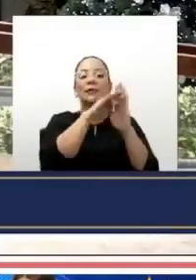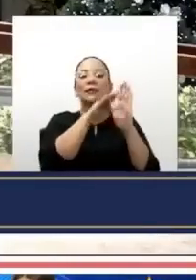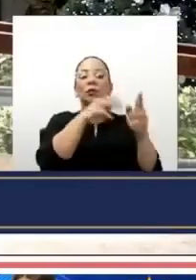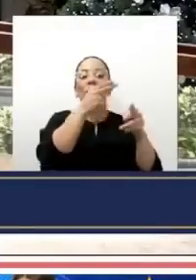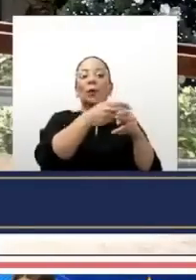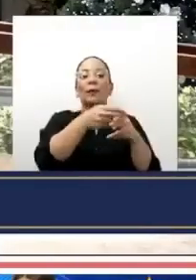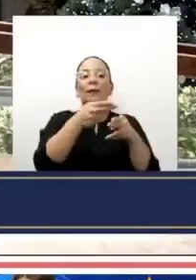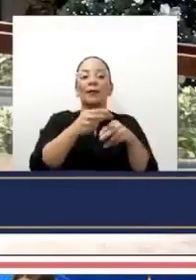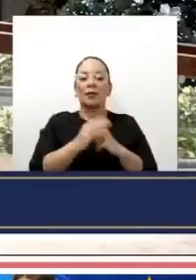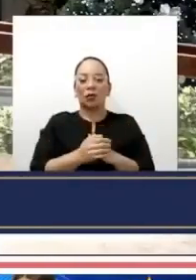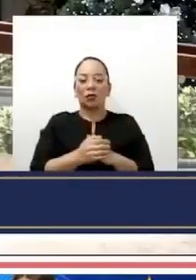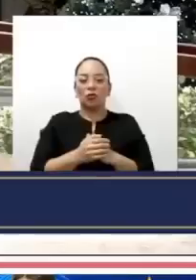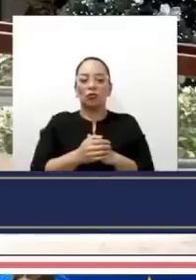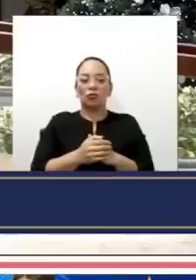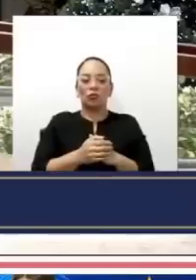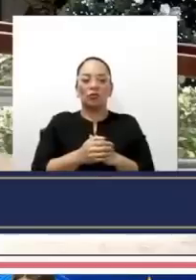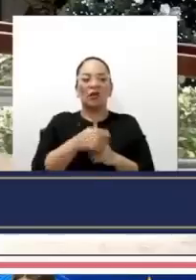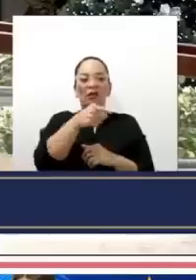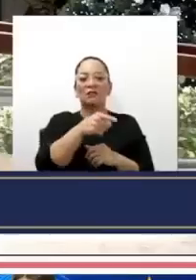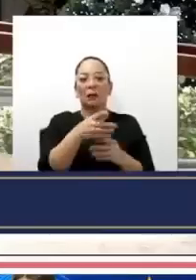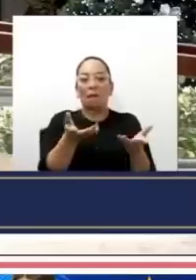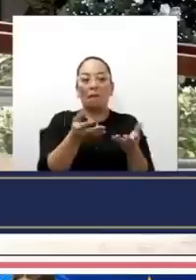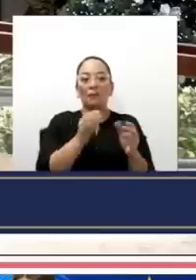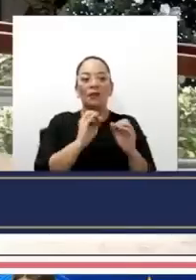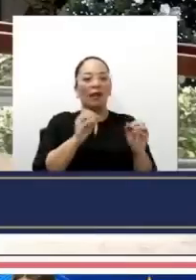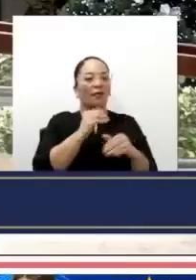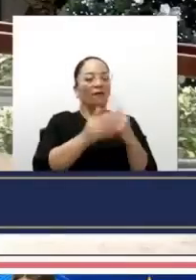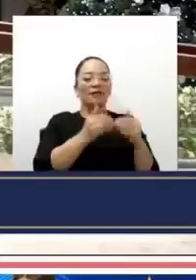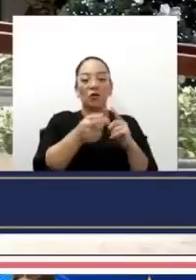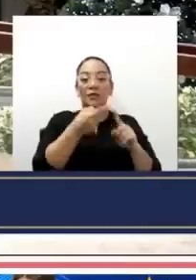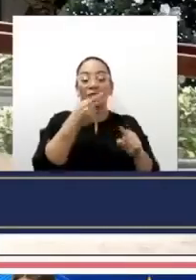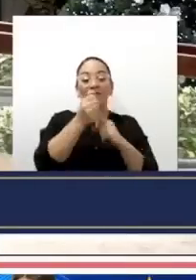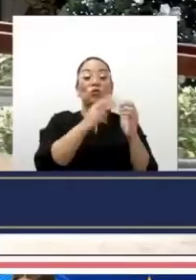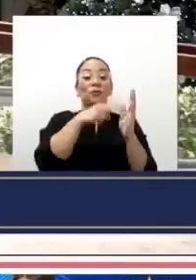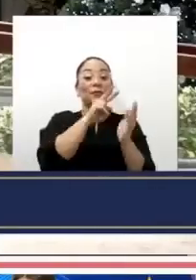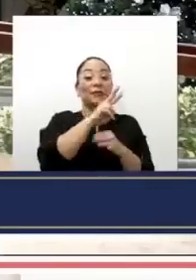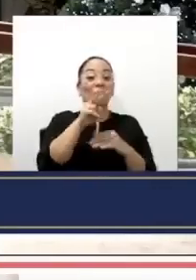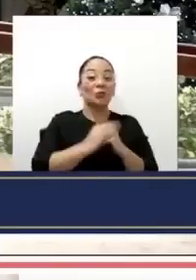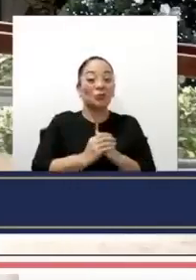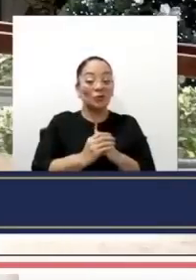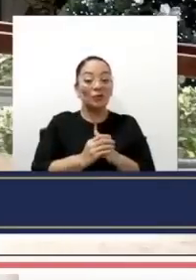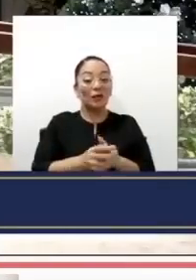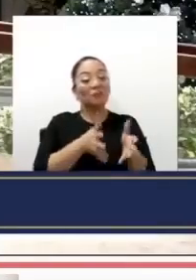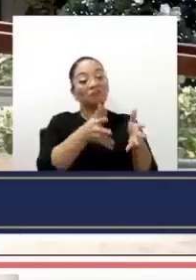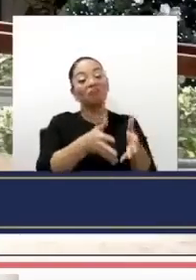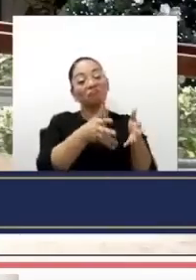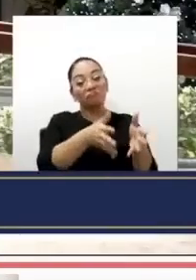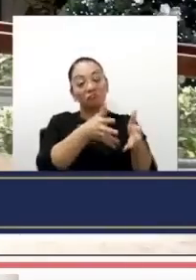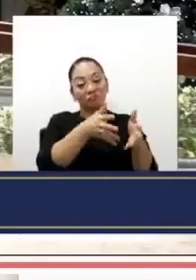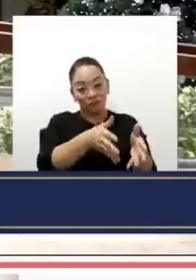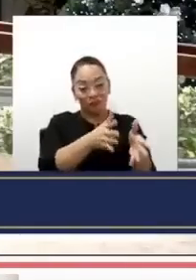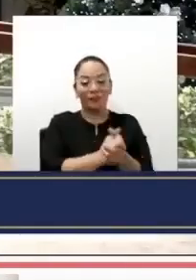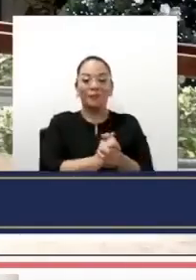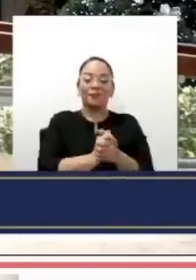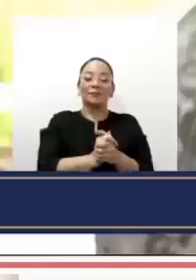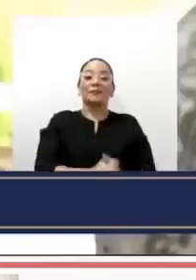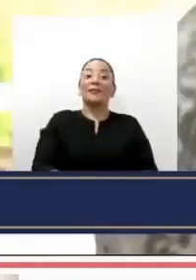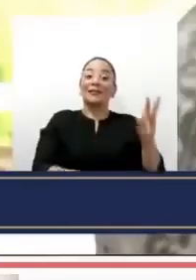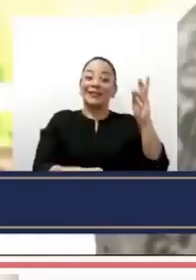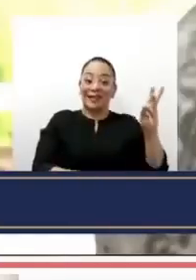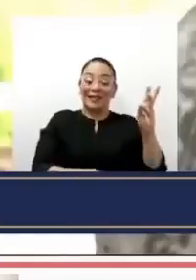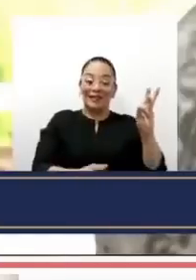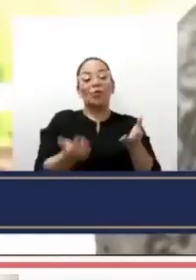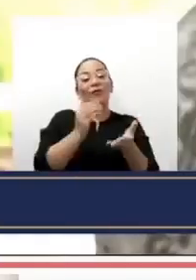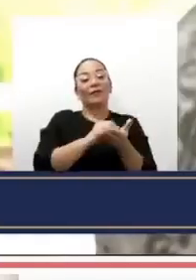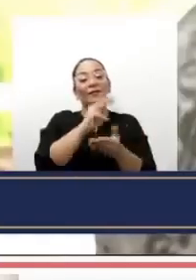nombramientos y todo, ese está quieto, ese ni siquiera ha avanzado nada desde el 2022 y ahí está haciendo bulto. El 6, otra vez